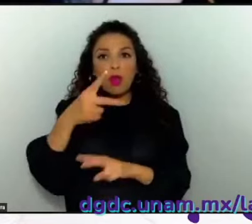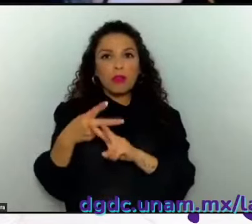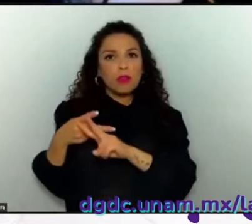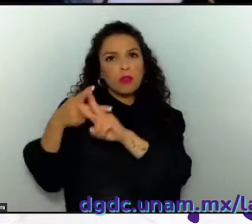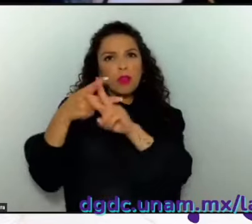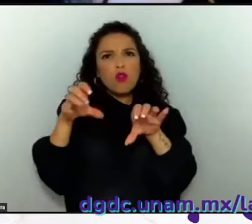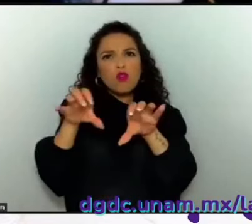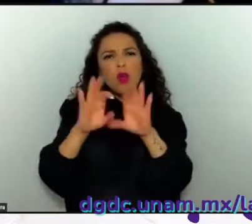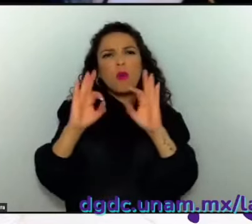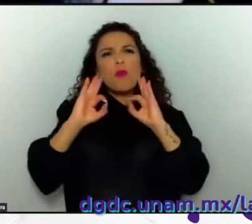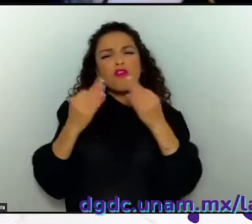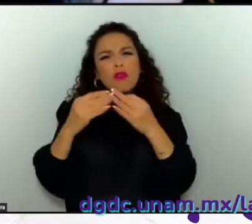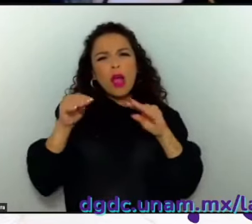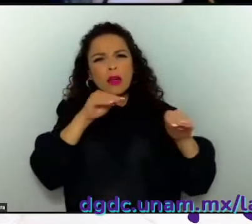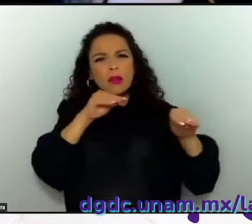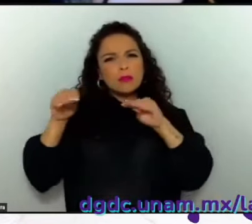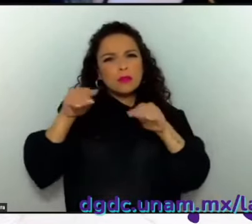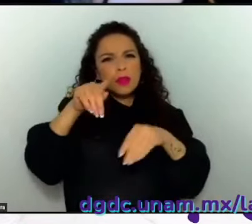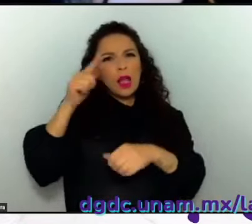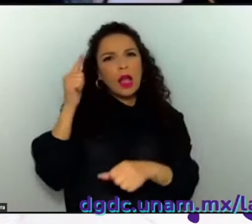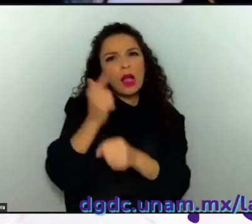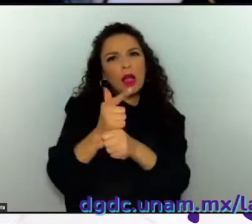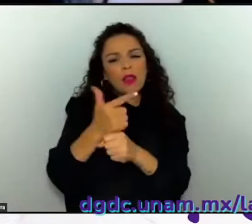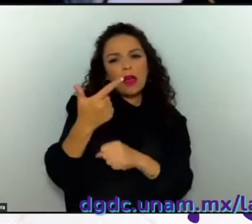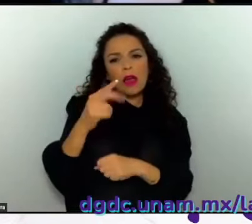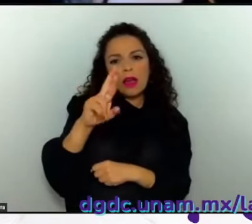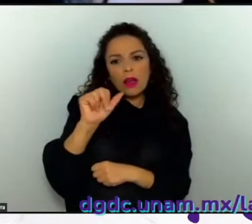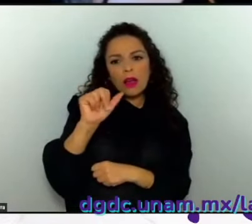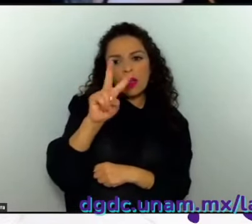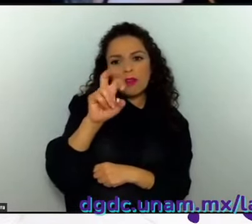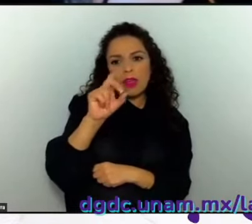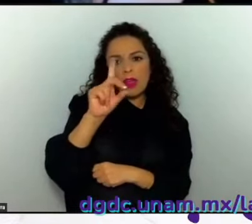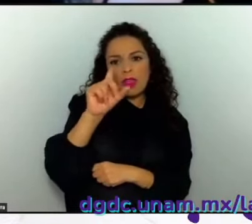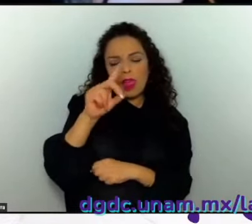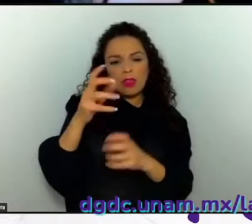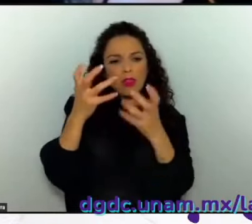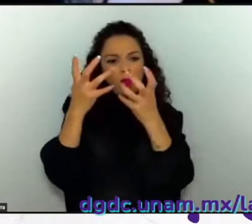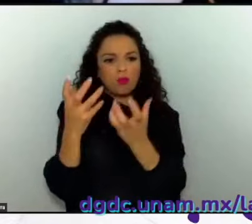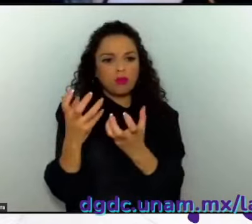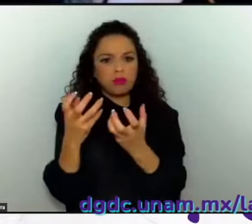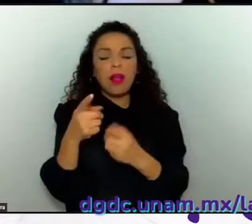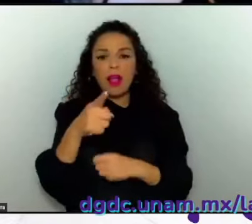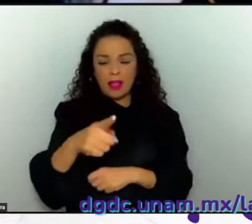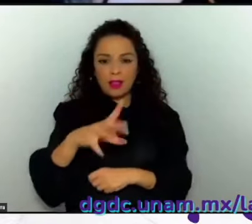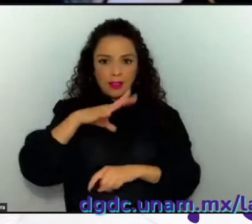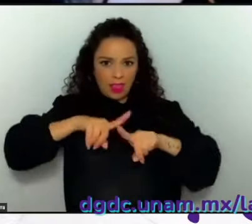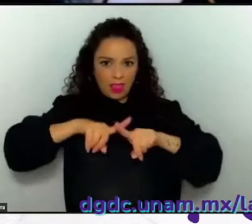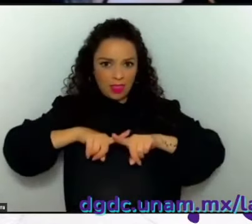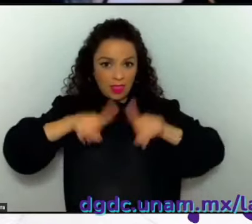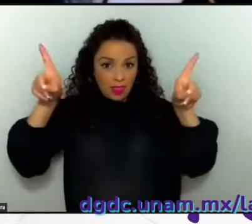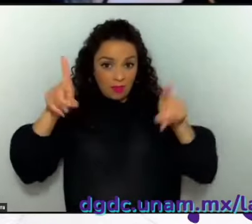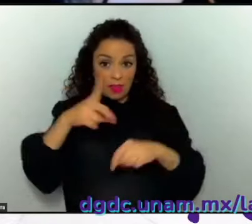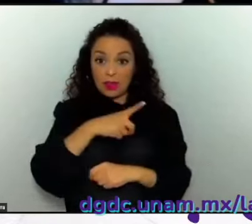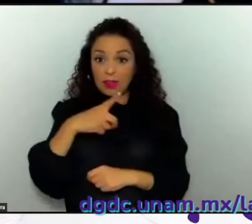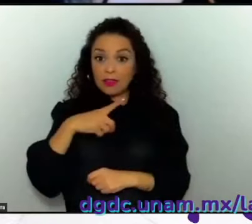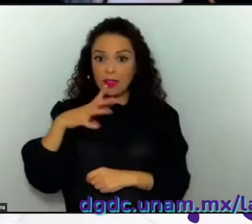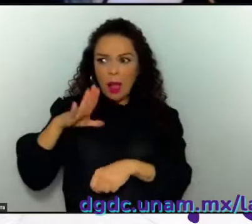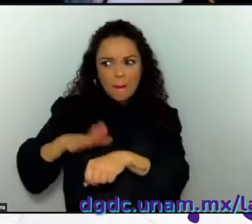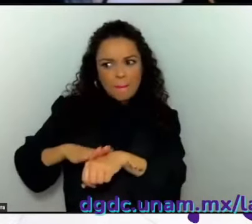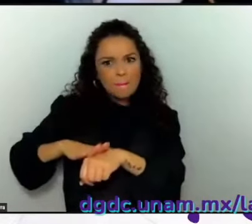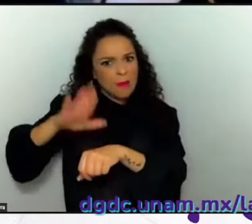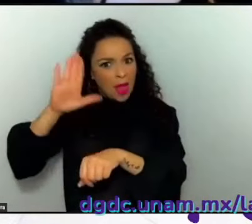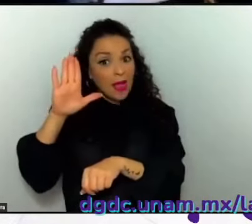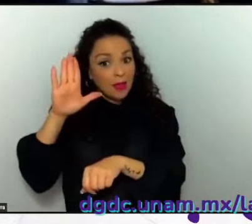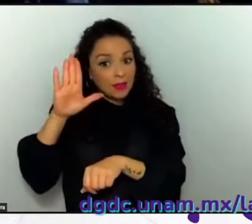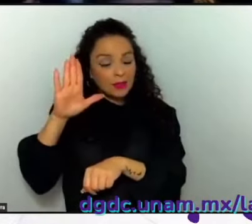y calculabas la fuerza de gravedad, te daba una cantidad de masa muy distinta, de hecho mucho mayor. Tenía que haber mucha más masa de la que podías contar en estrellas.